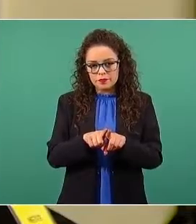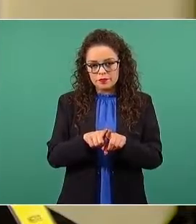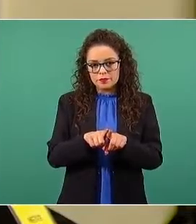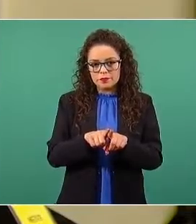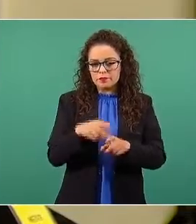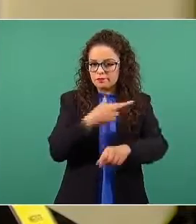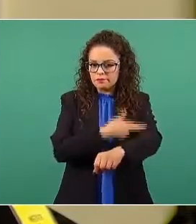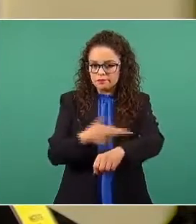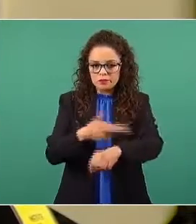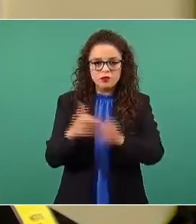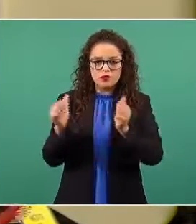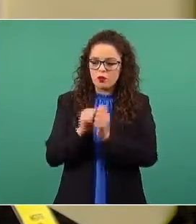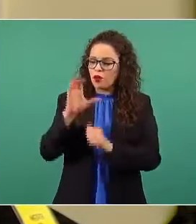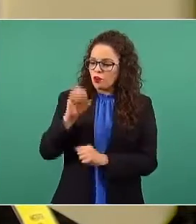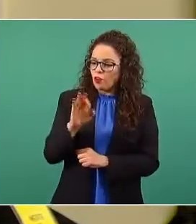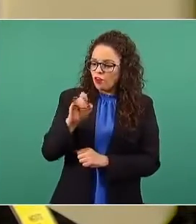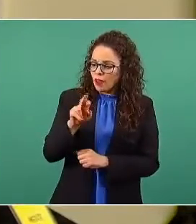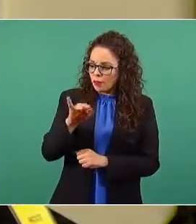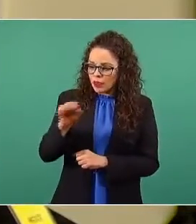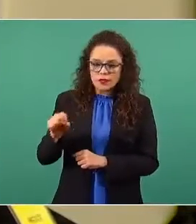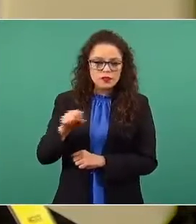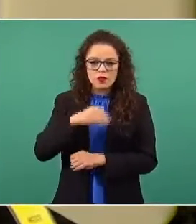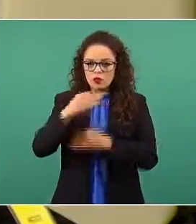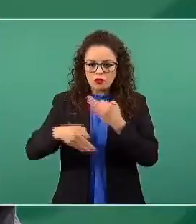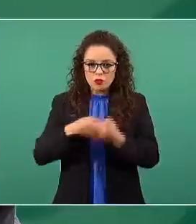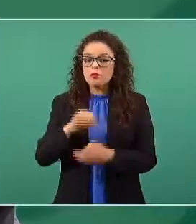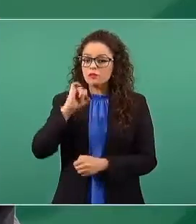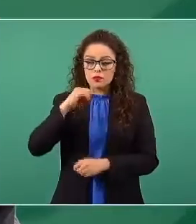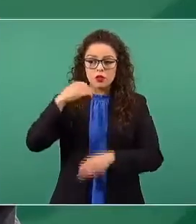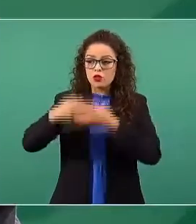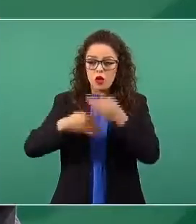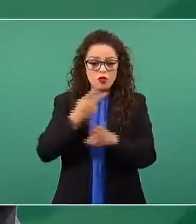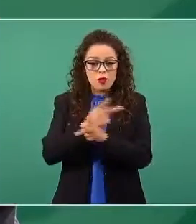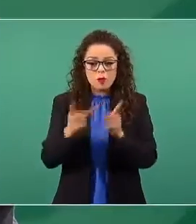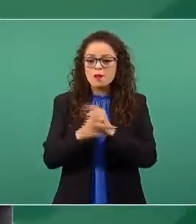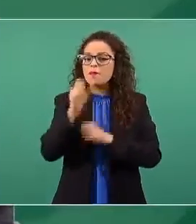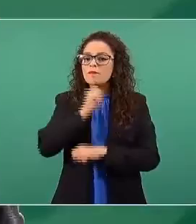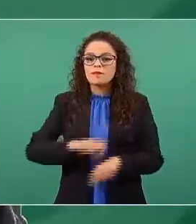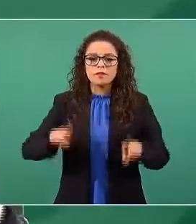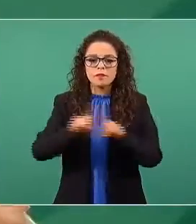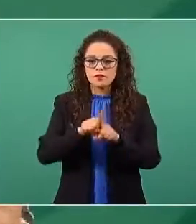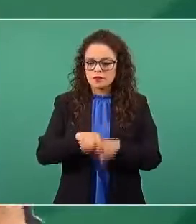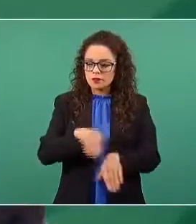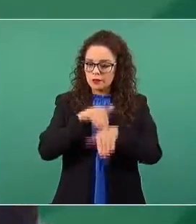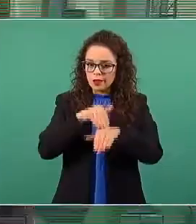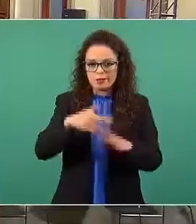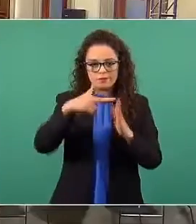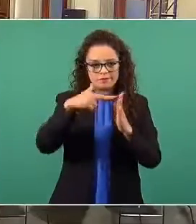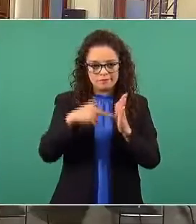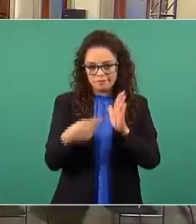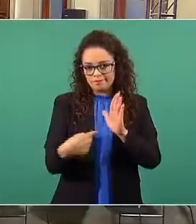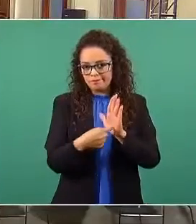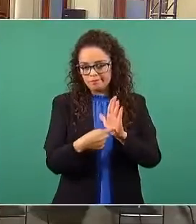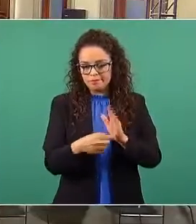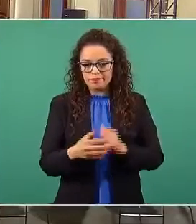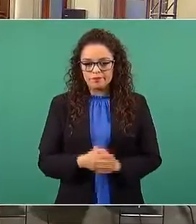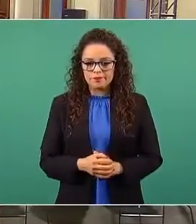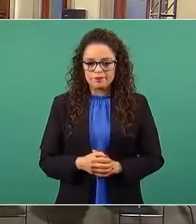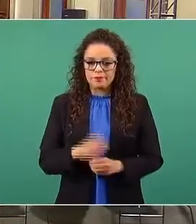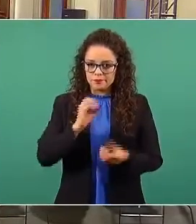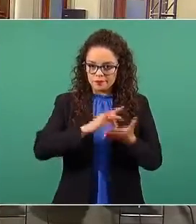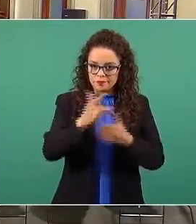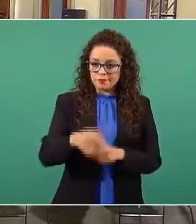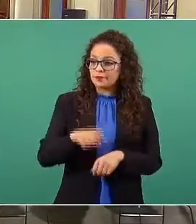las demás instancias. Todos los productos siguen las mismas reglas. Okay. Seguro, con mucho gusto. Demián Duarte, nos queda muy poquito tiempo,